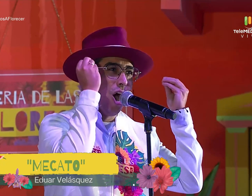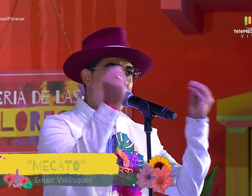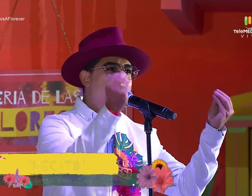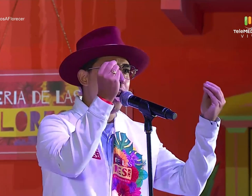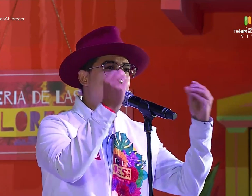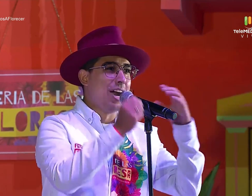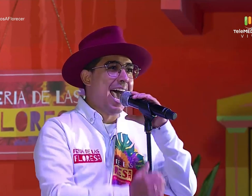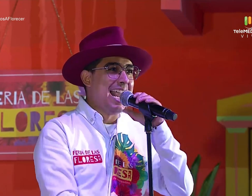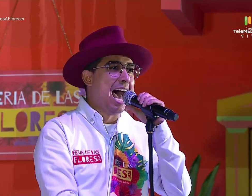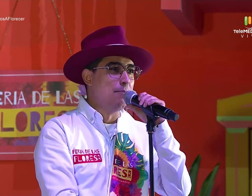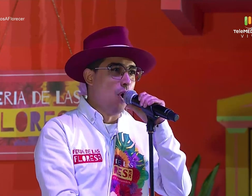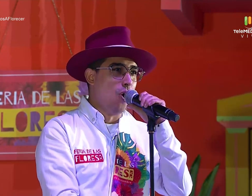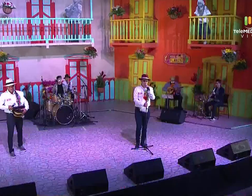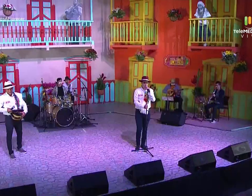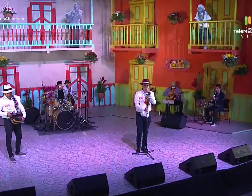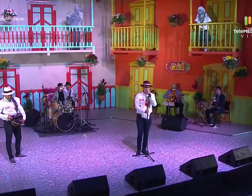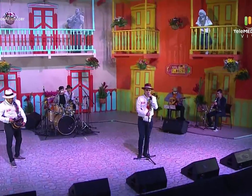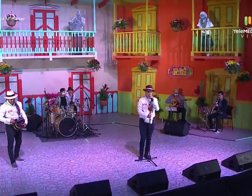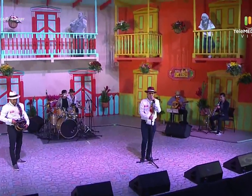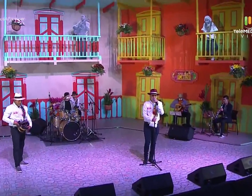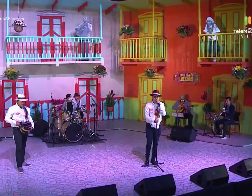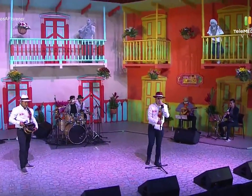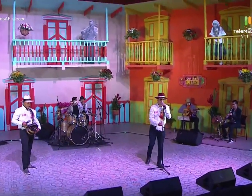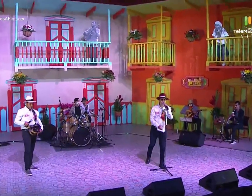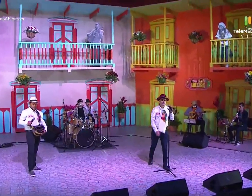sólo lo logra el amor